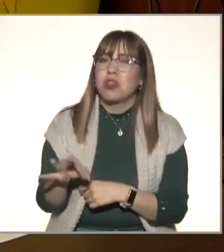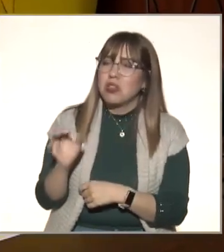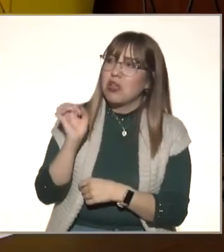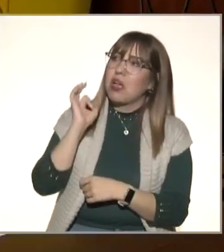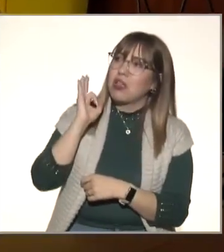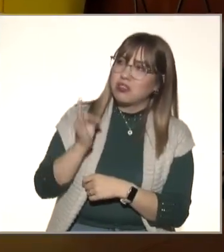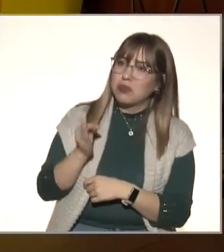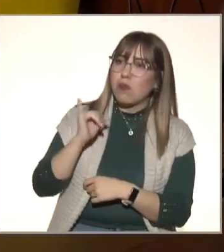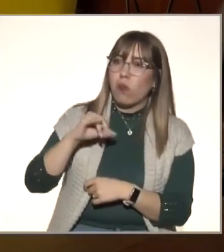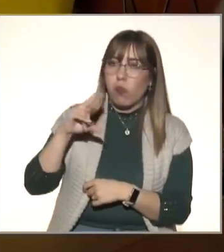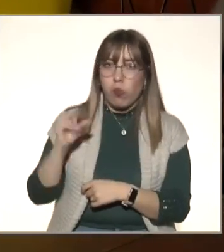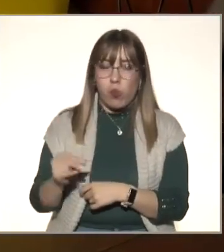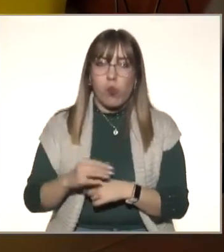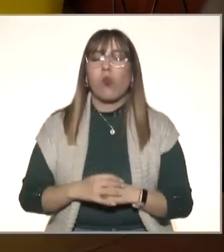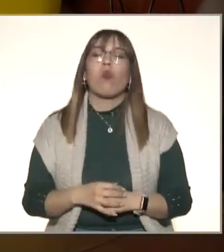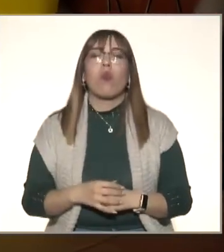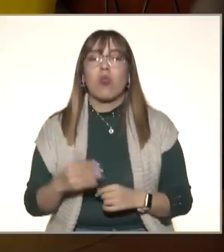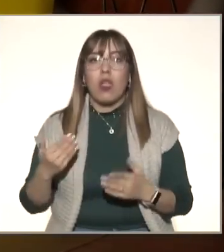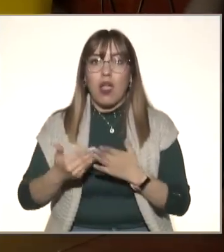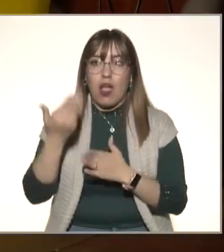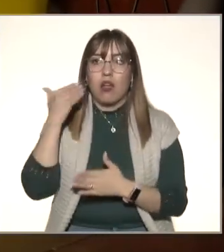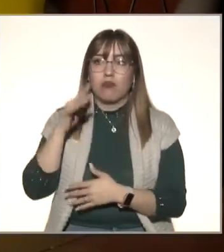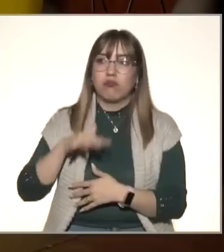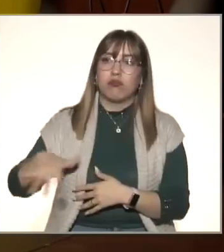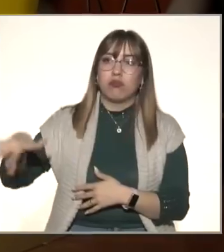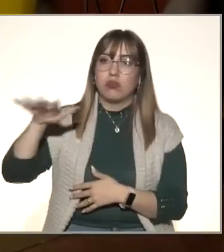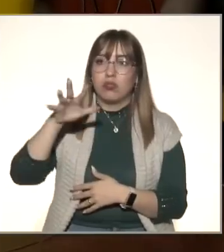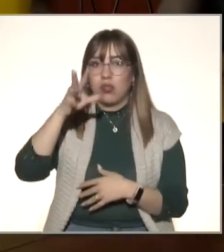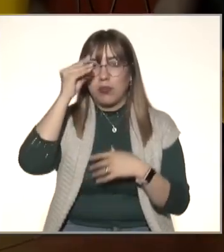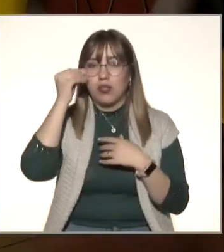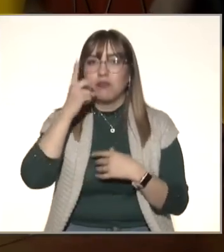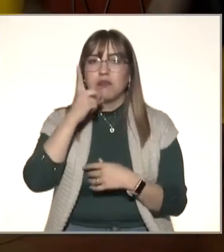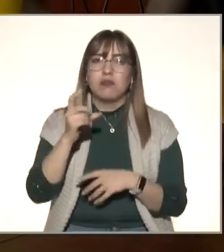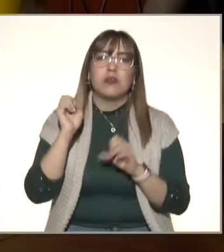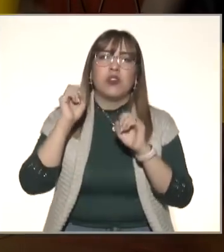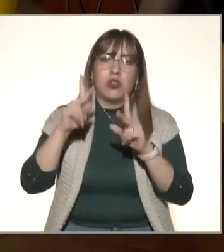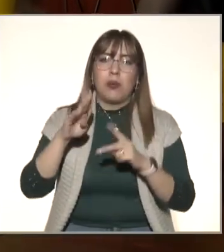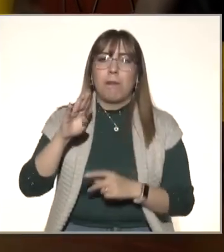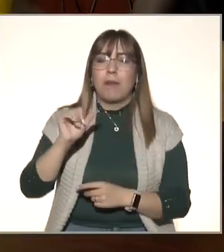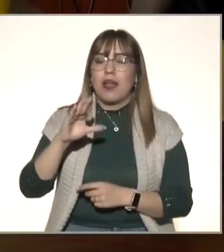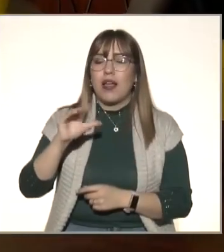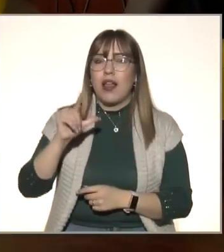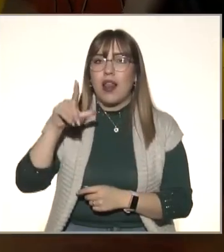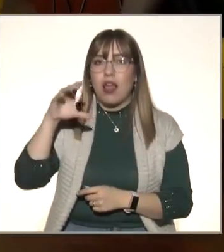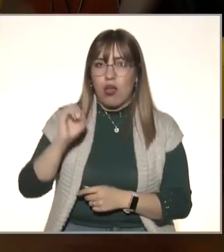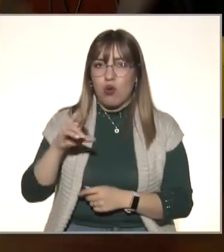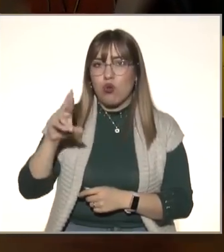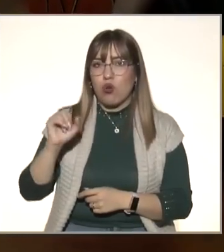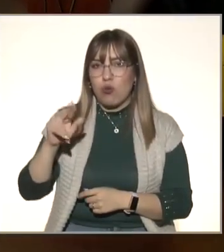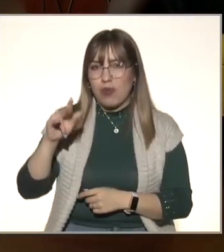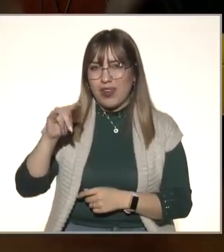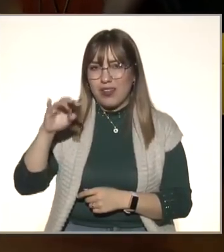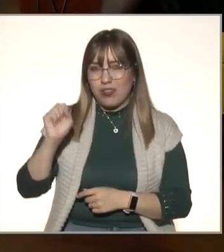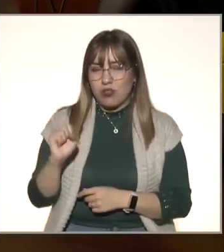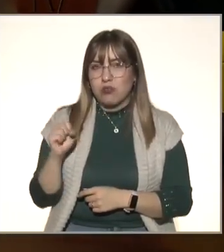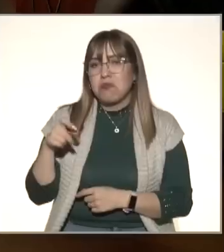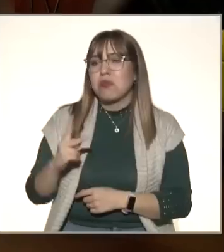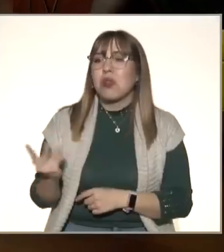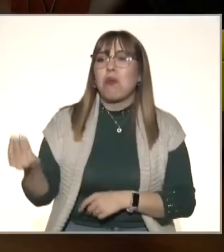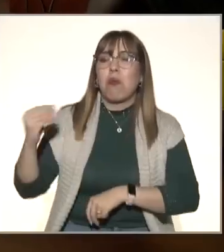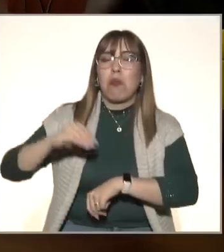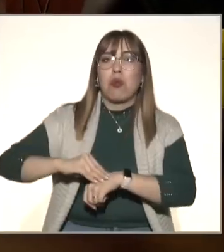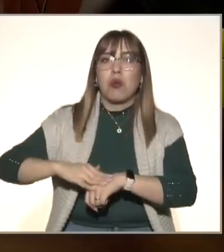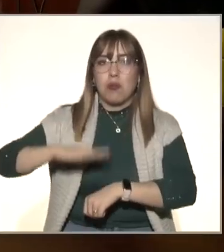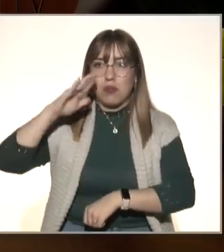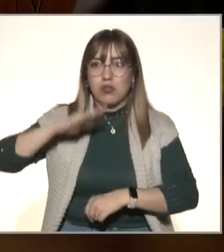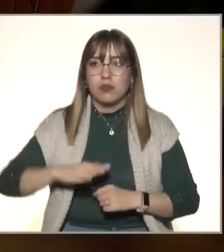aprendimos en ese entorno a flexibilizarnos de esa manera y decir, está bien, bacalao y romeritos, pero agregamos algo más. Y que probablemente no vamos a hacer tal